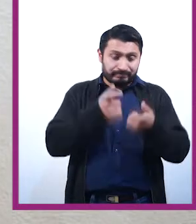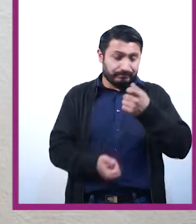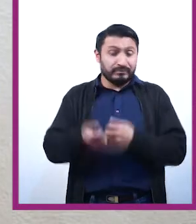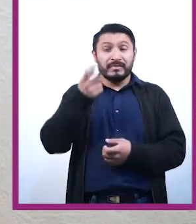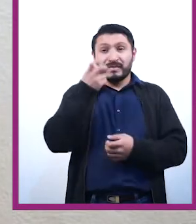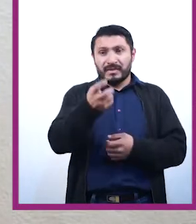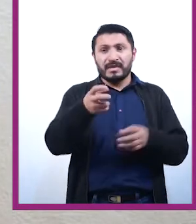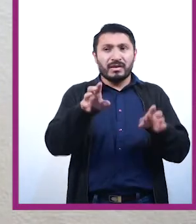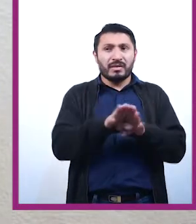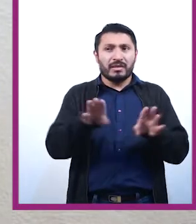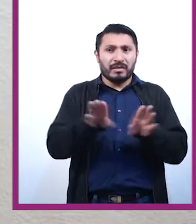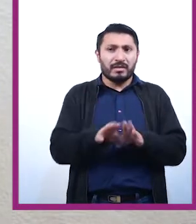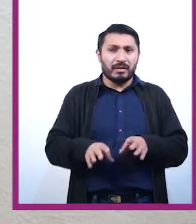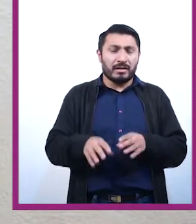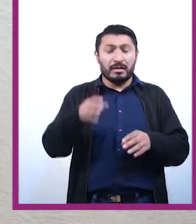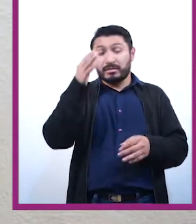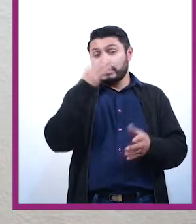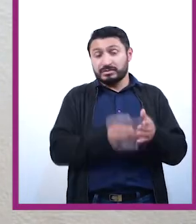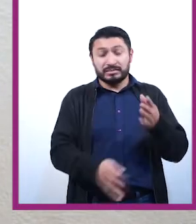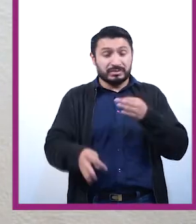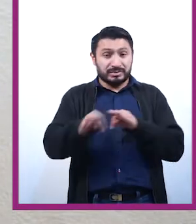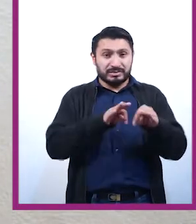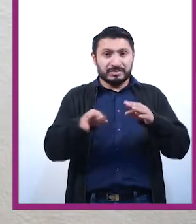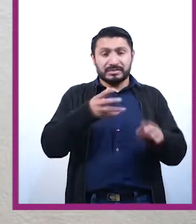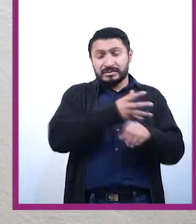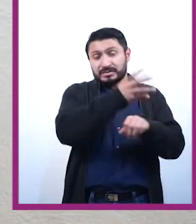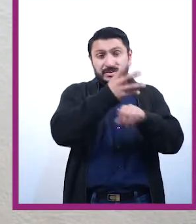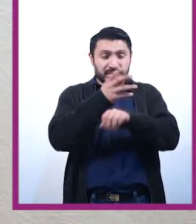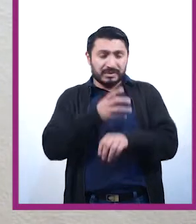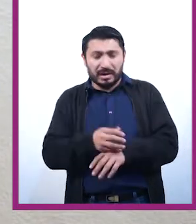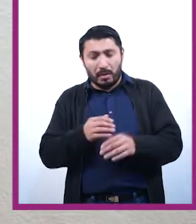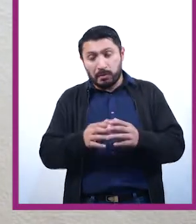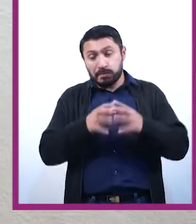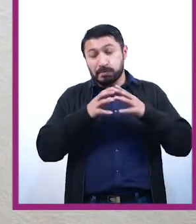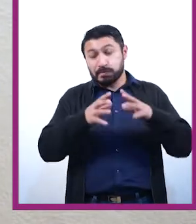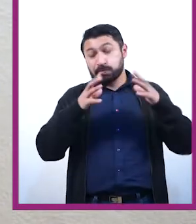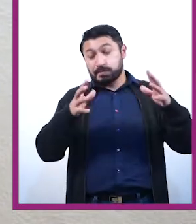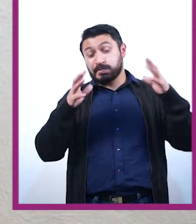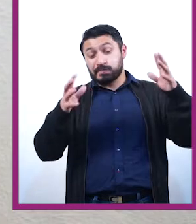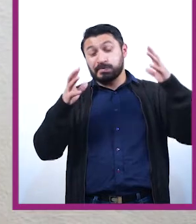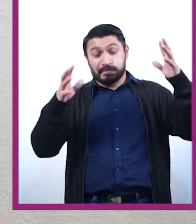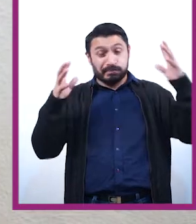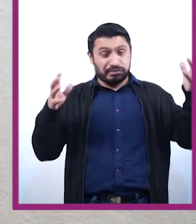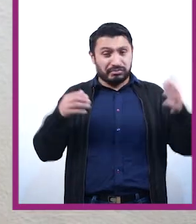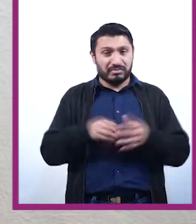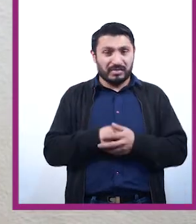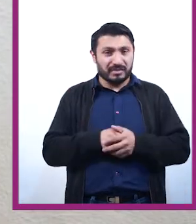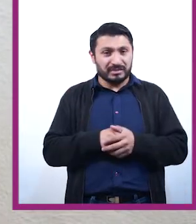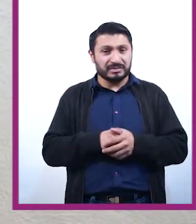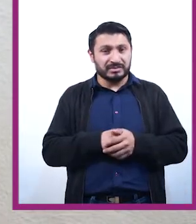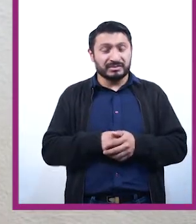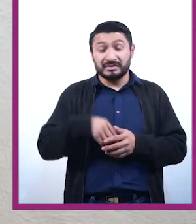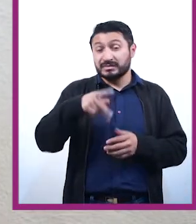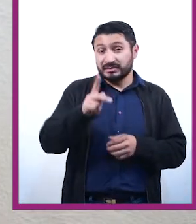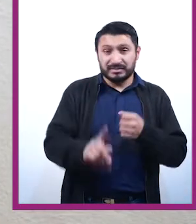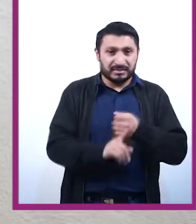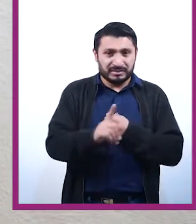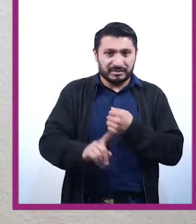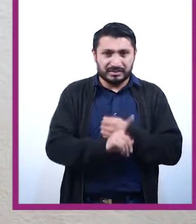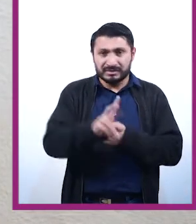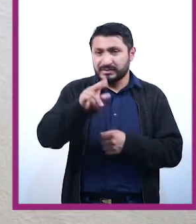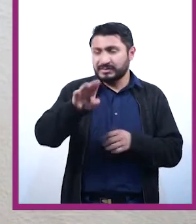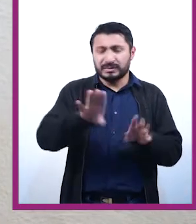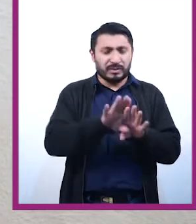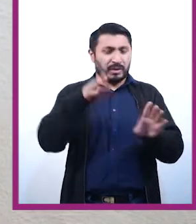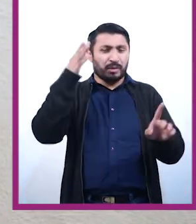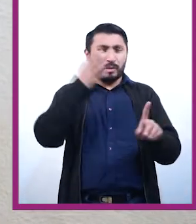lo que desencadenó que el desempleo por todo Estados Unidos se intensificara de manera alarmante. Pero la crisis